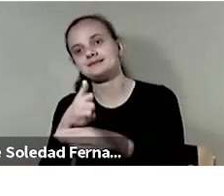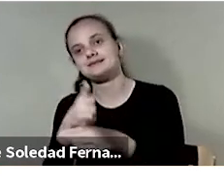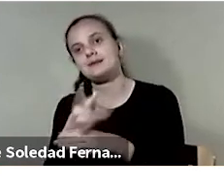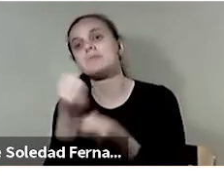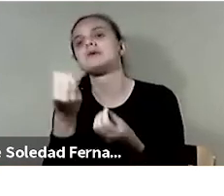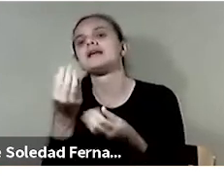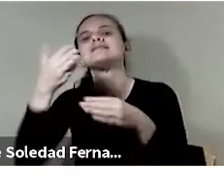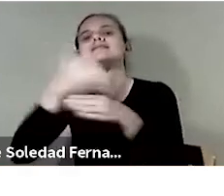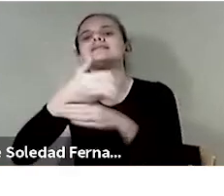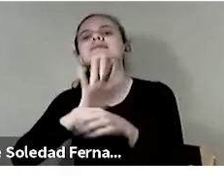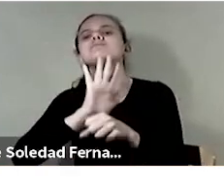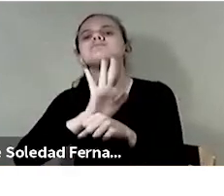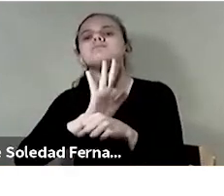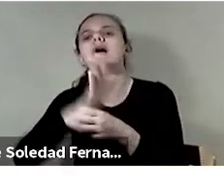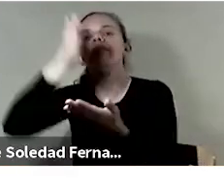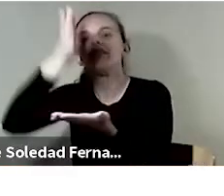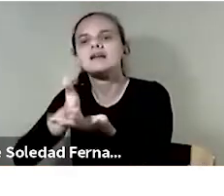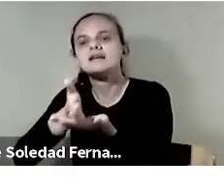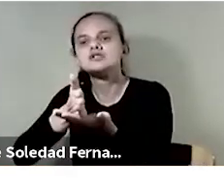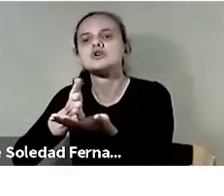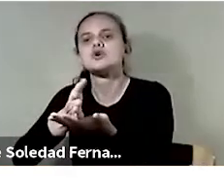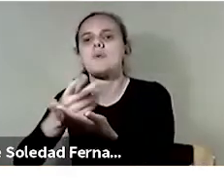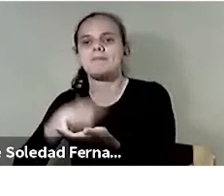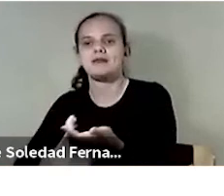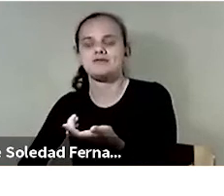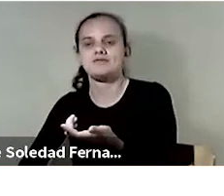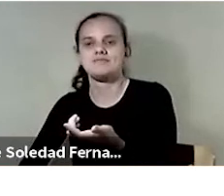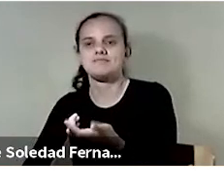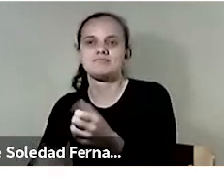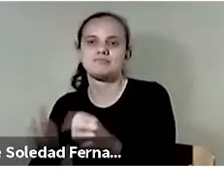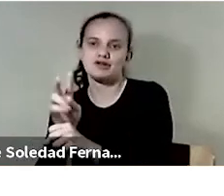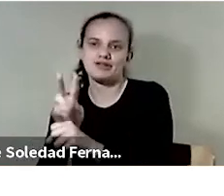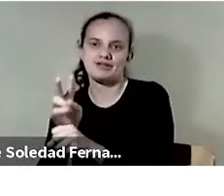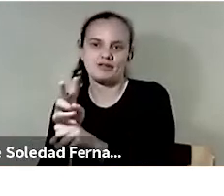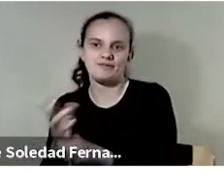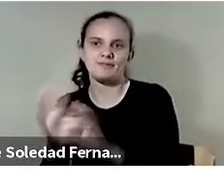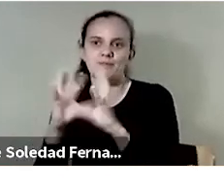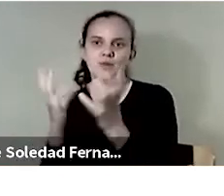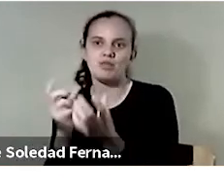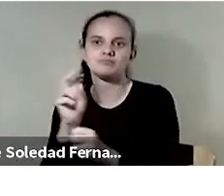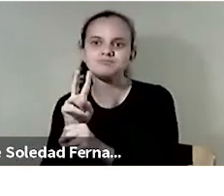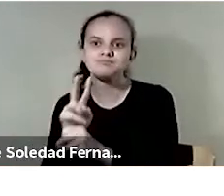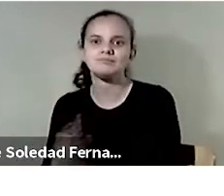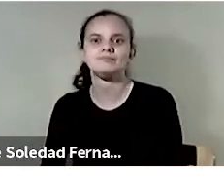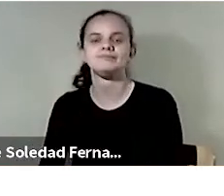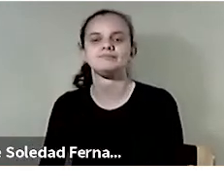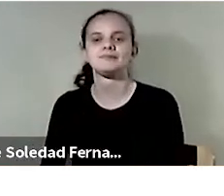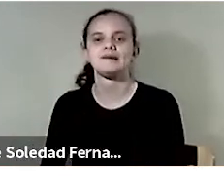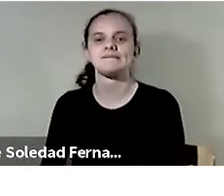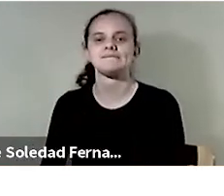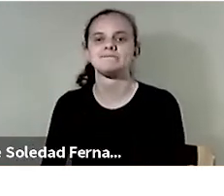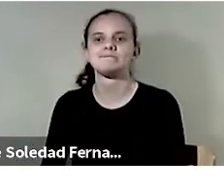si no es accesible, obliga a la persona a cumplir, porque recordemos que la accesibilidad es un derecho humano, y está protegido como tal por los ordenamientos de todo el